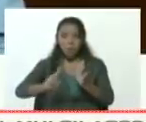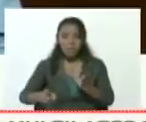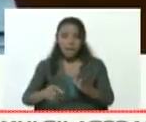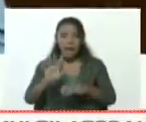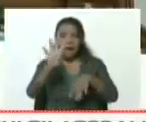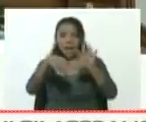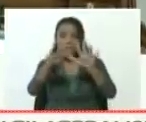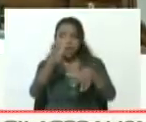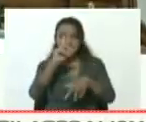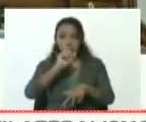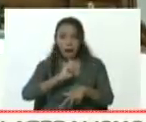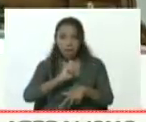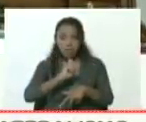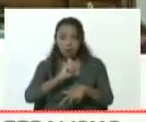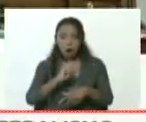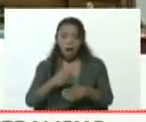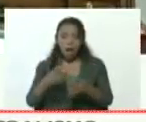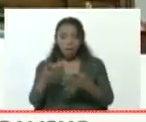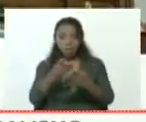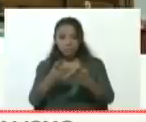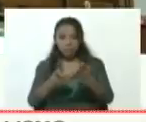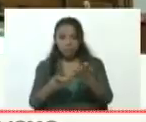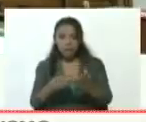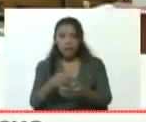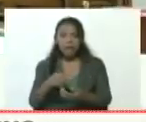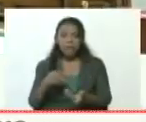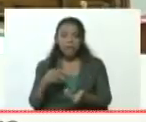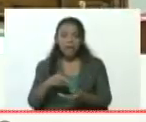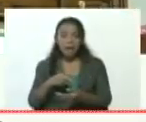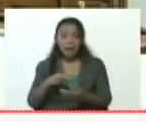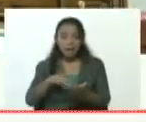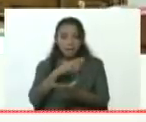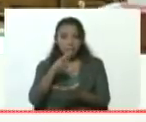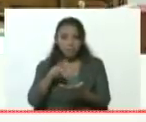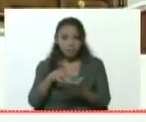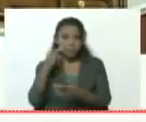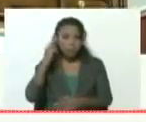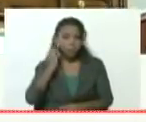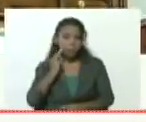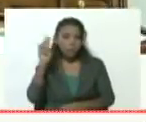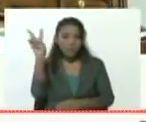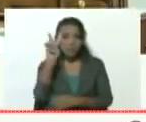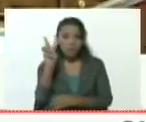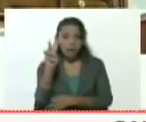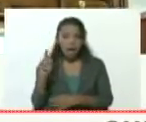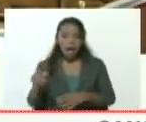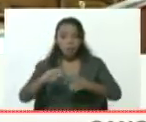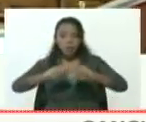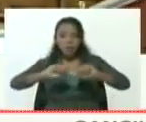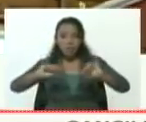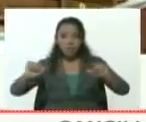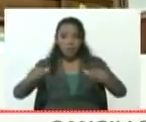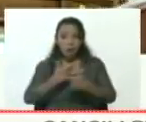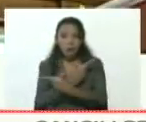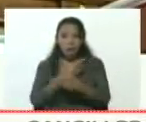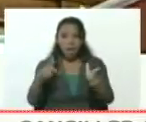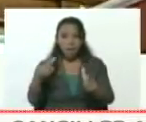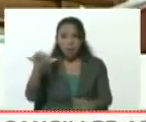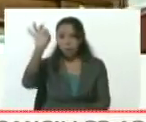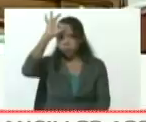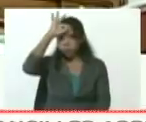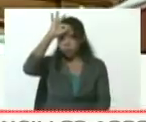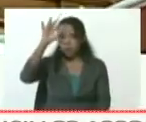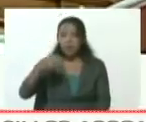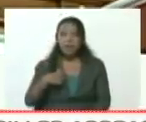años de la declaración de la República Bolivariana de Venezuela como territorio libre de analfabetismo. Considerando